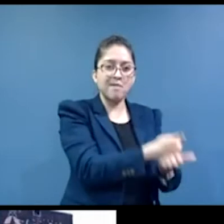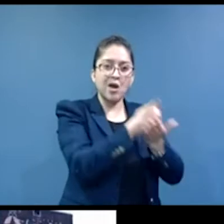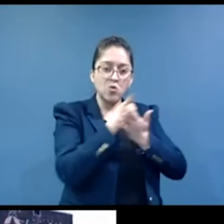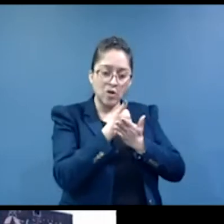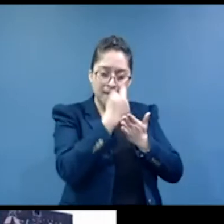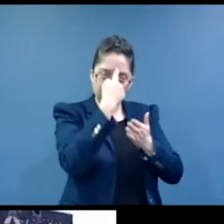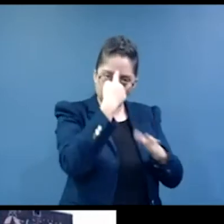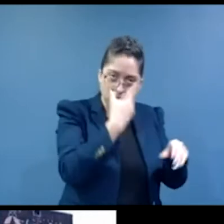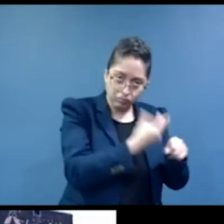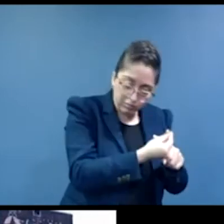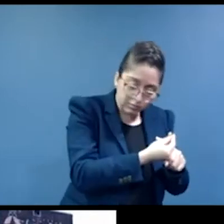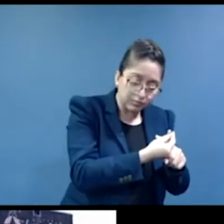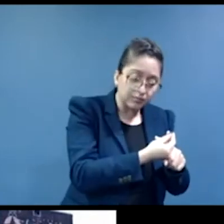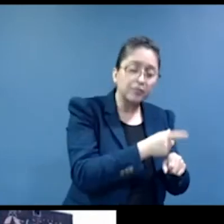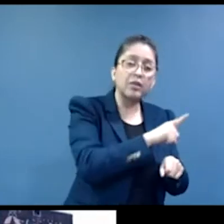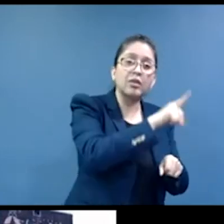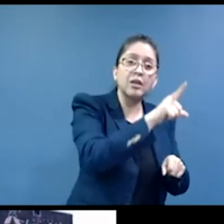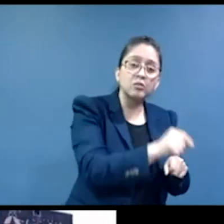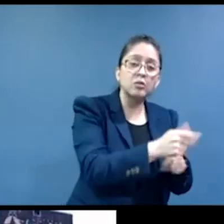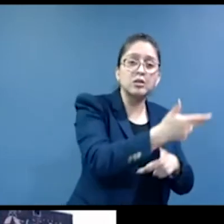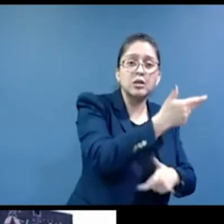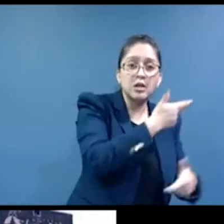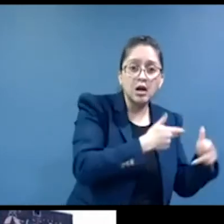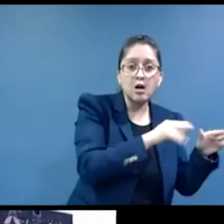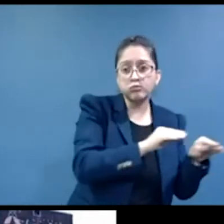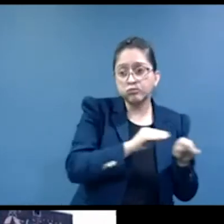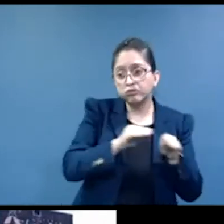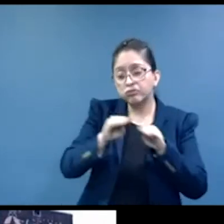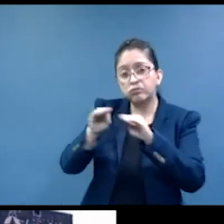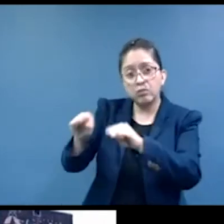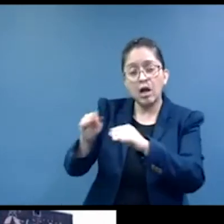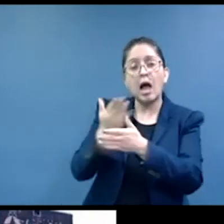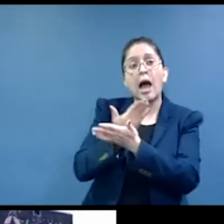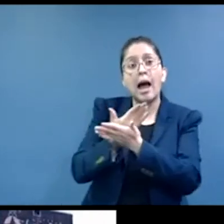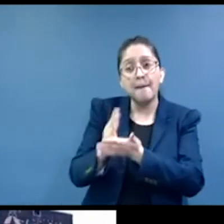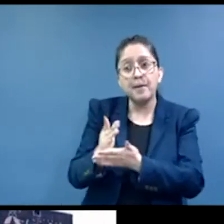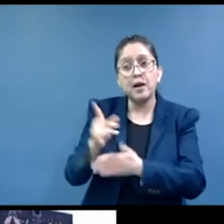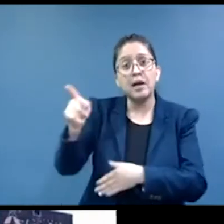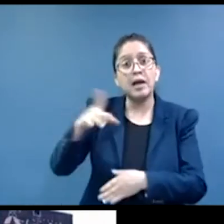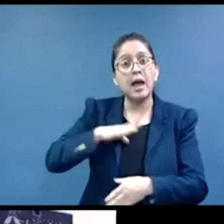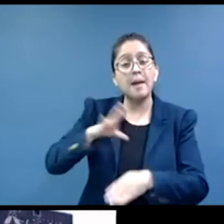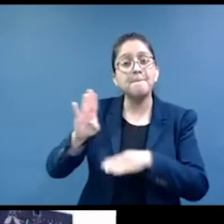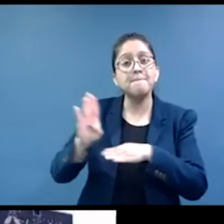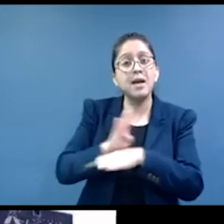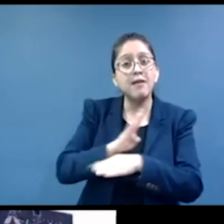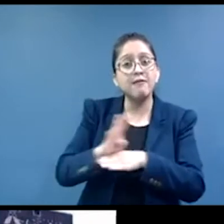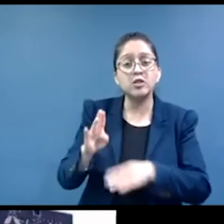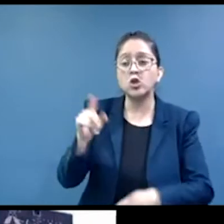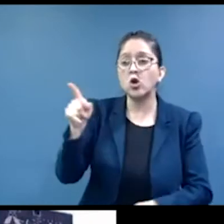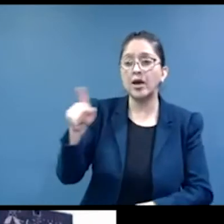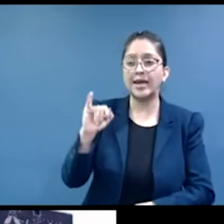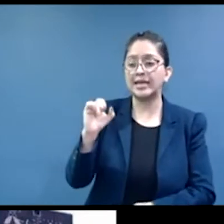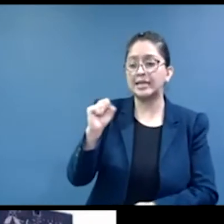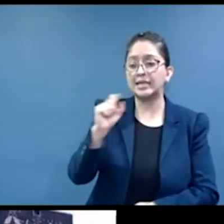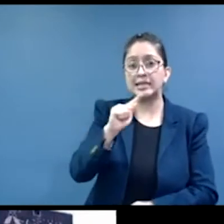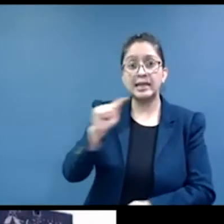Tuvieron que regresar al ISSSTE para solicitar, porque además era beneficiaria del ISSSTE y en ese sentido tenía derecho como